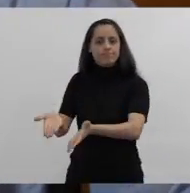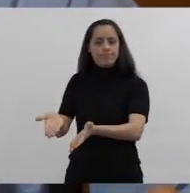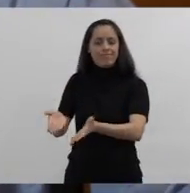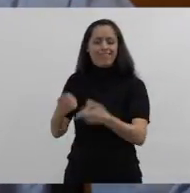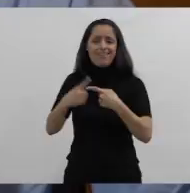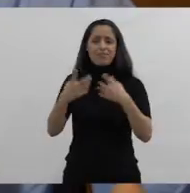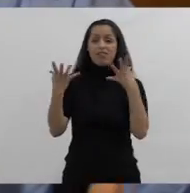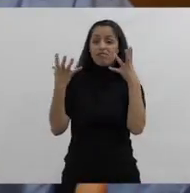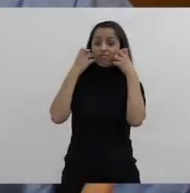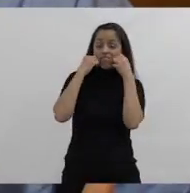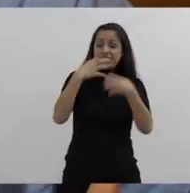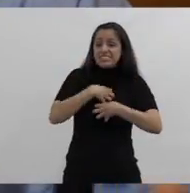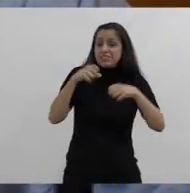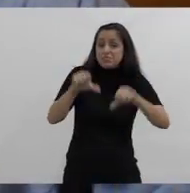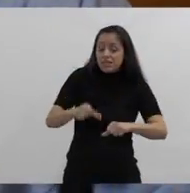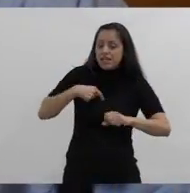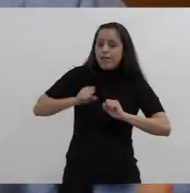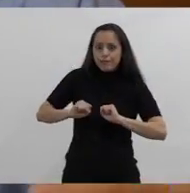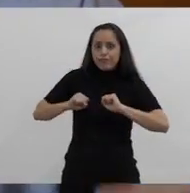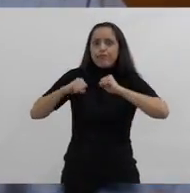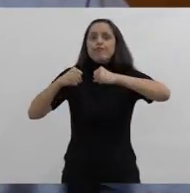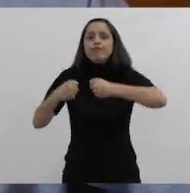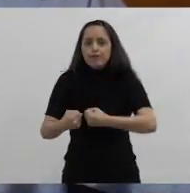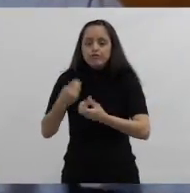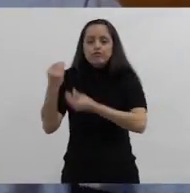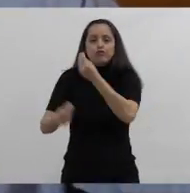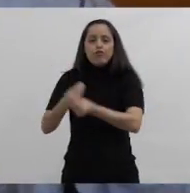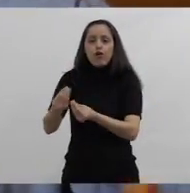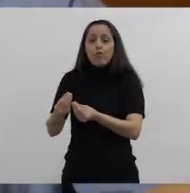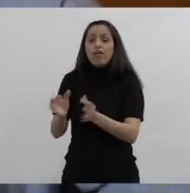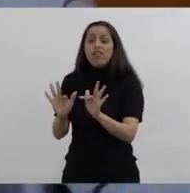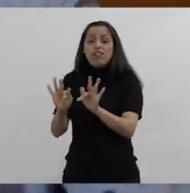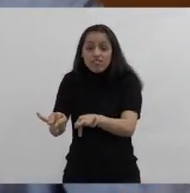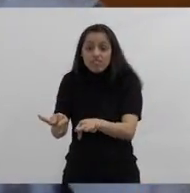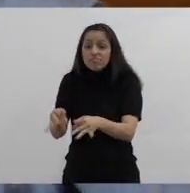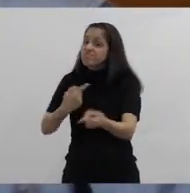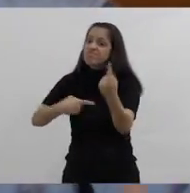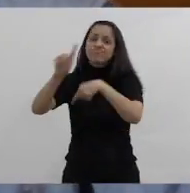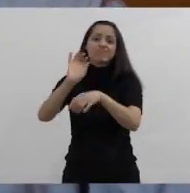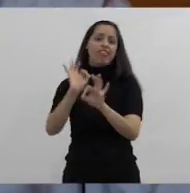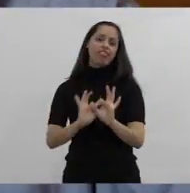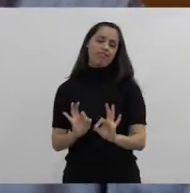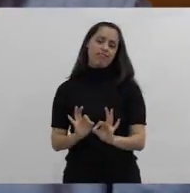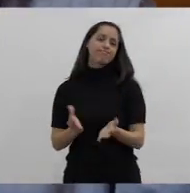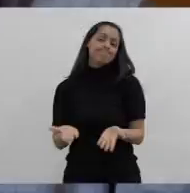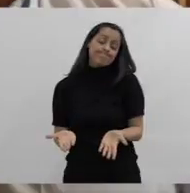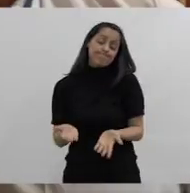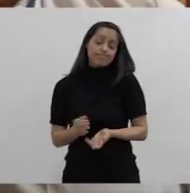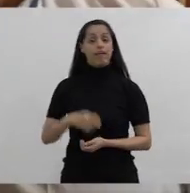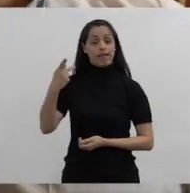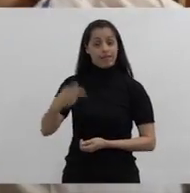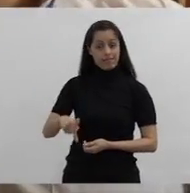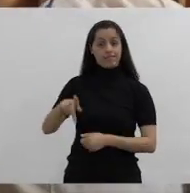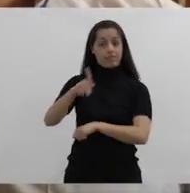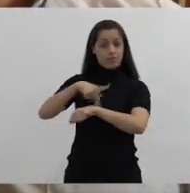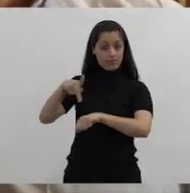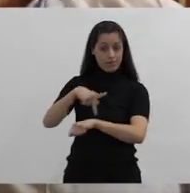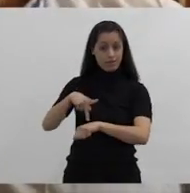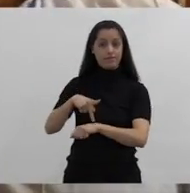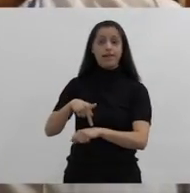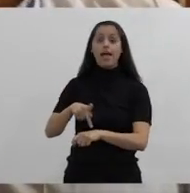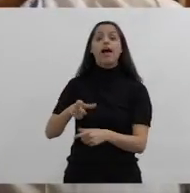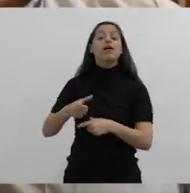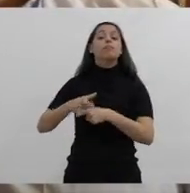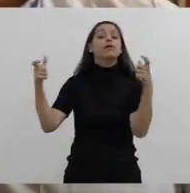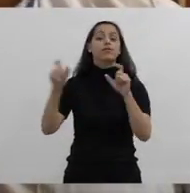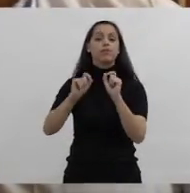eso, porque no hay una frustración más grande para alguien que está haciendo un enorme esfuerzo, que llegue al final y no encuentre esa recompensa. En nuestro país todavía